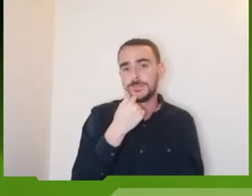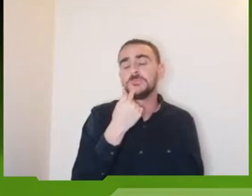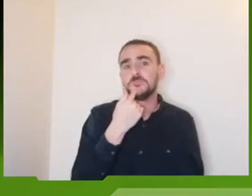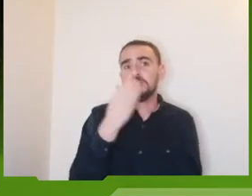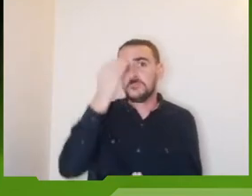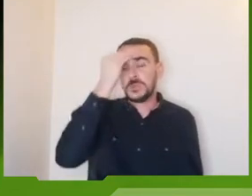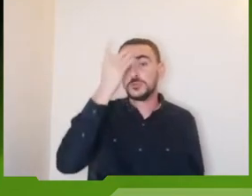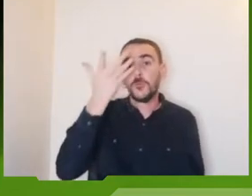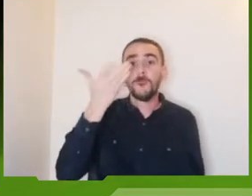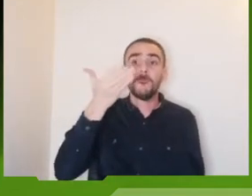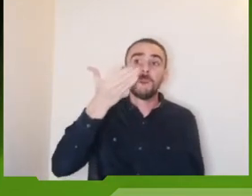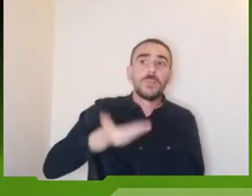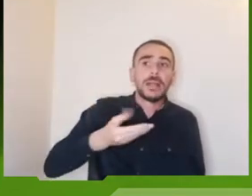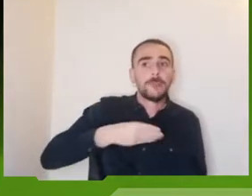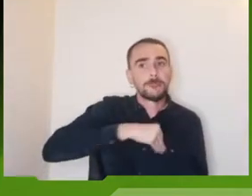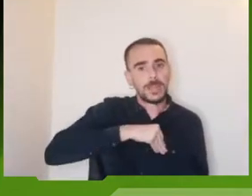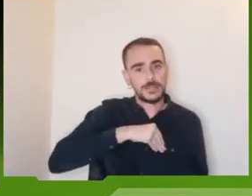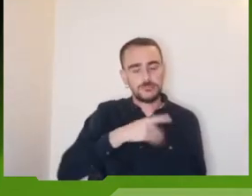bechamel se haga bien.